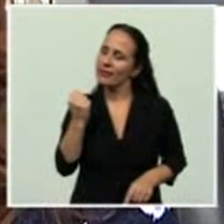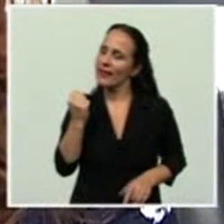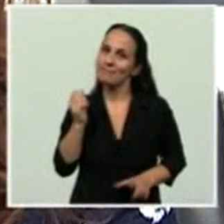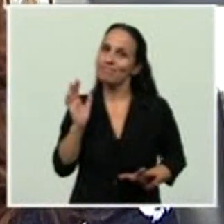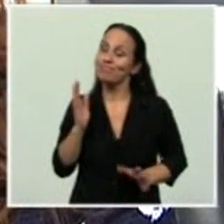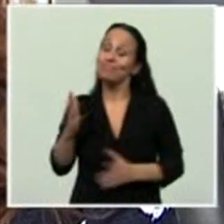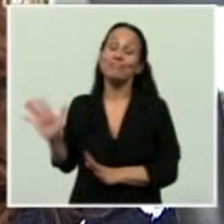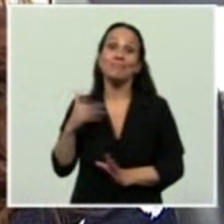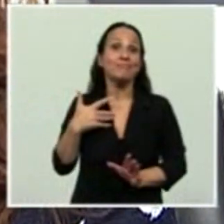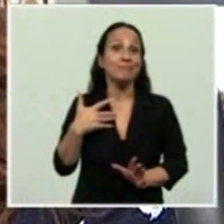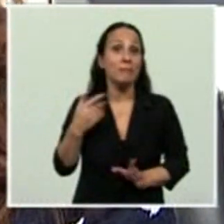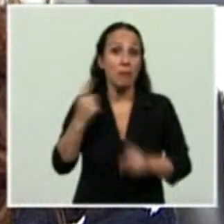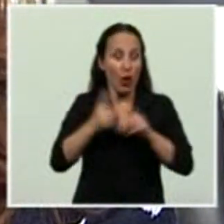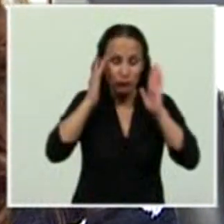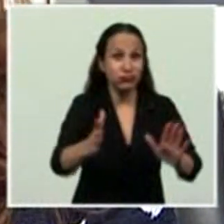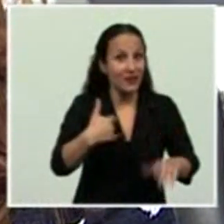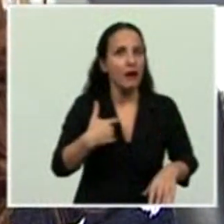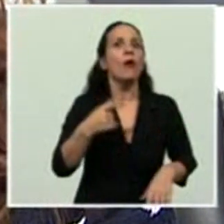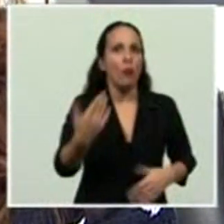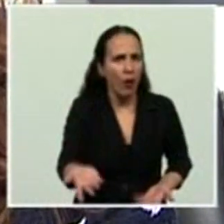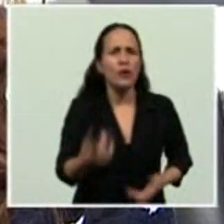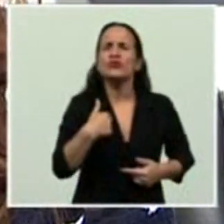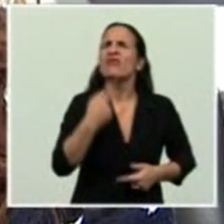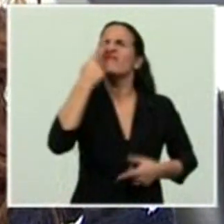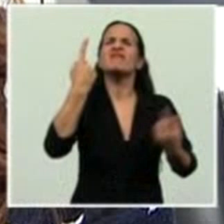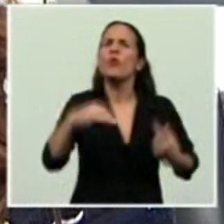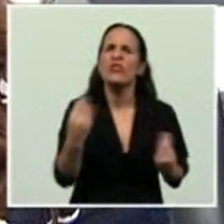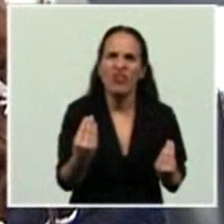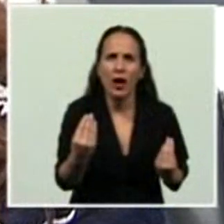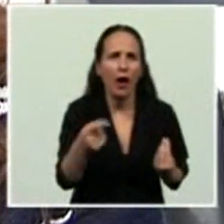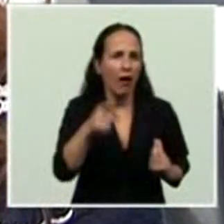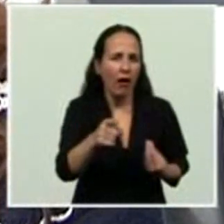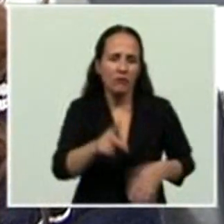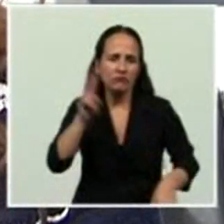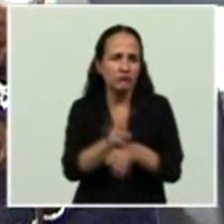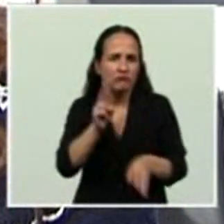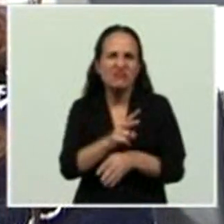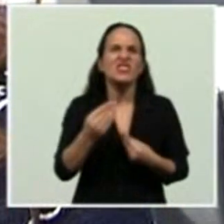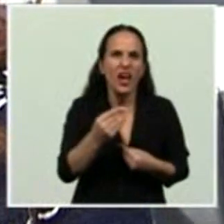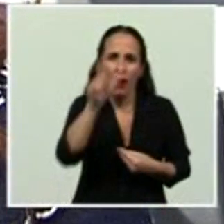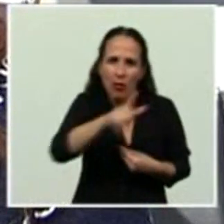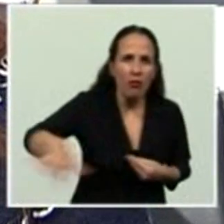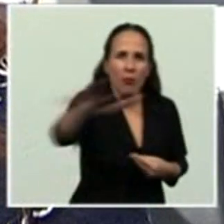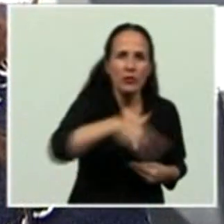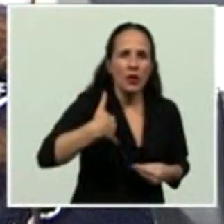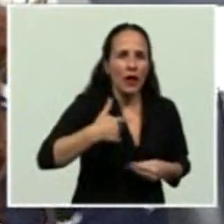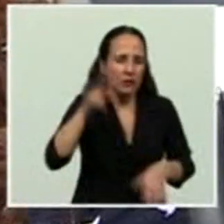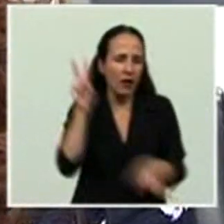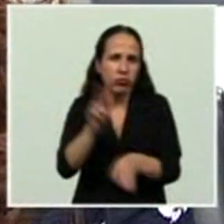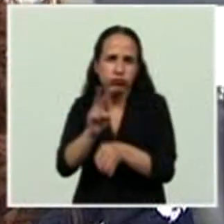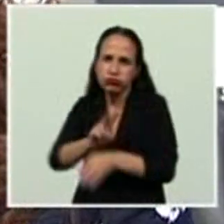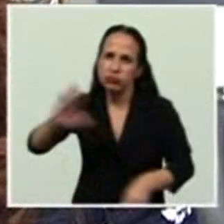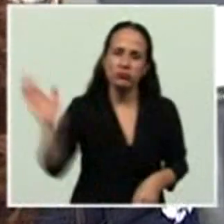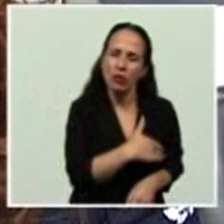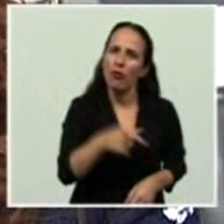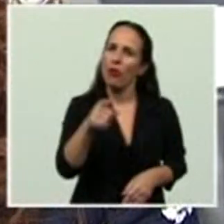totalmente despojada de cualquier interés que no sea el de defender siempre el interés de todos mis compatriotas Muchas